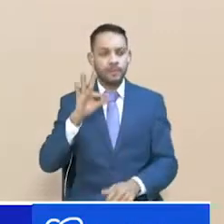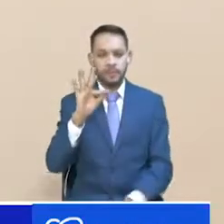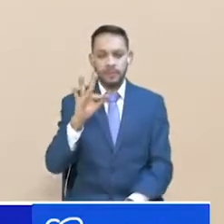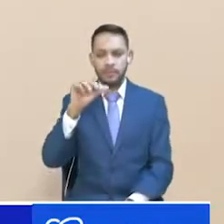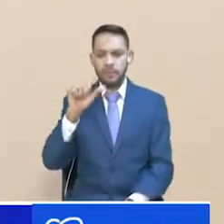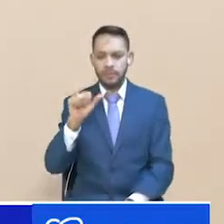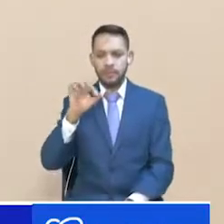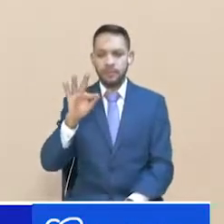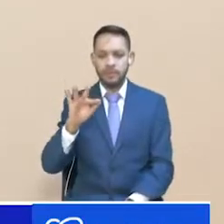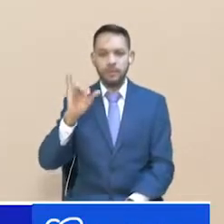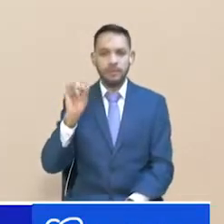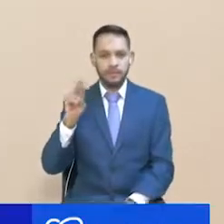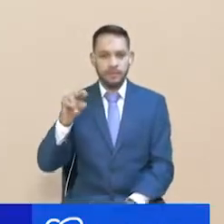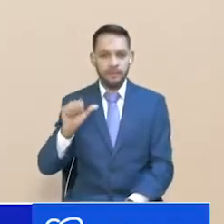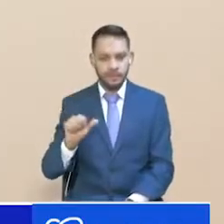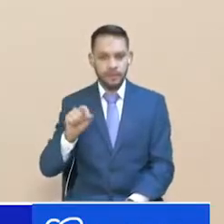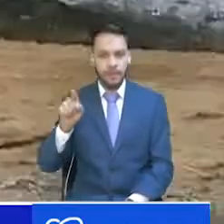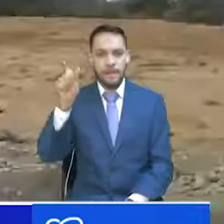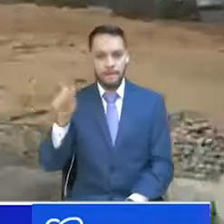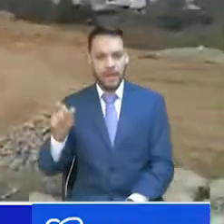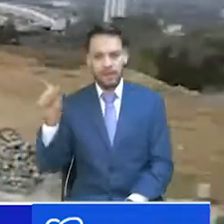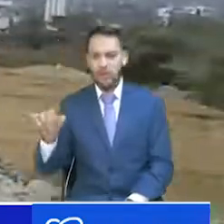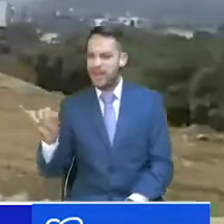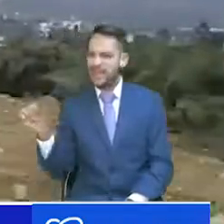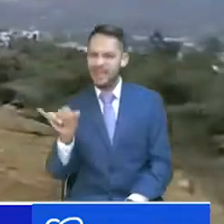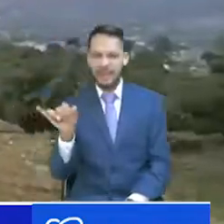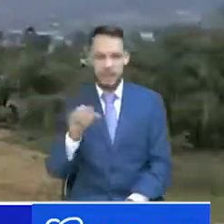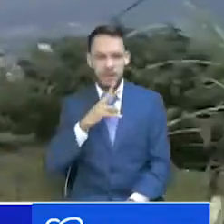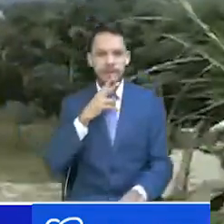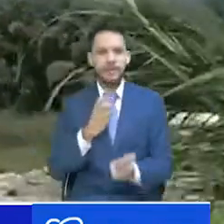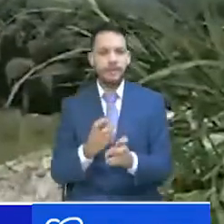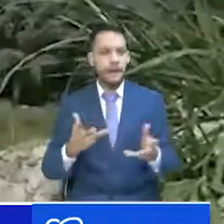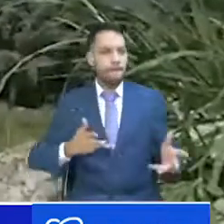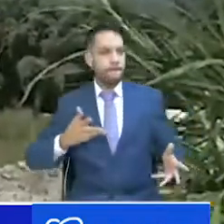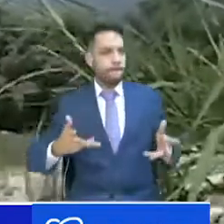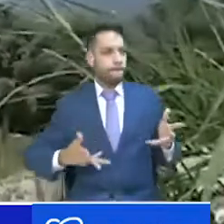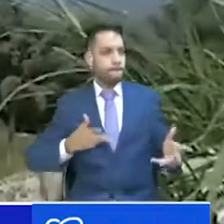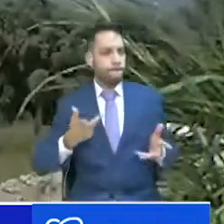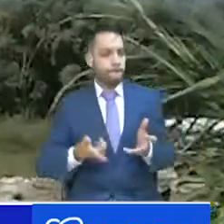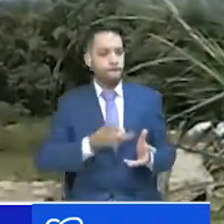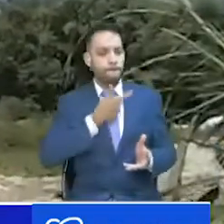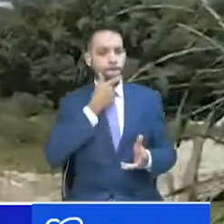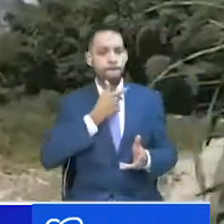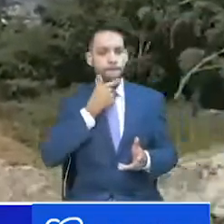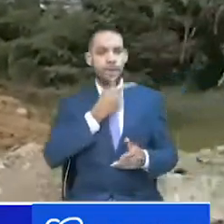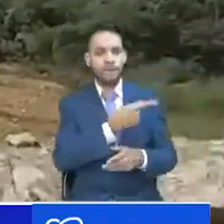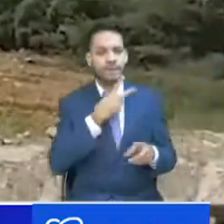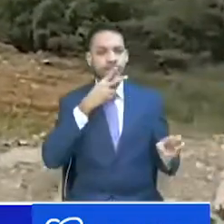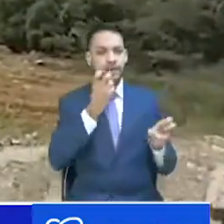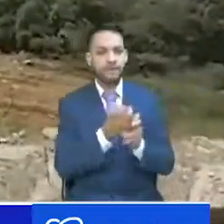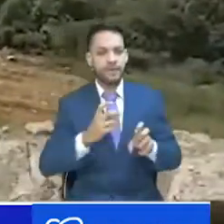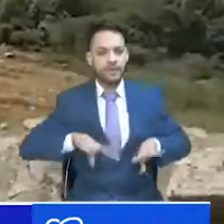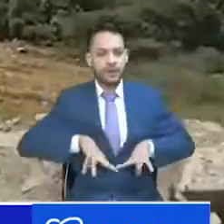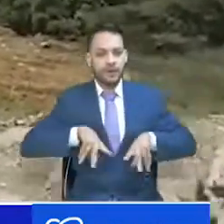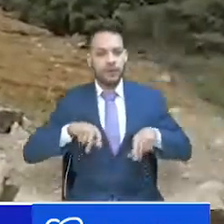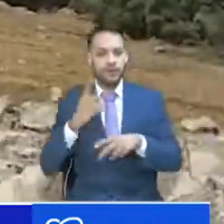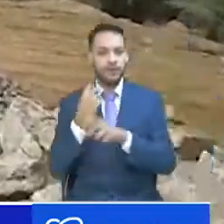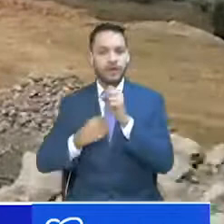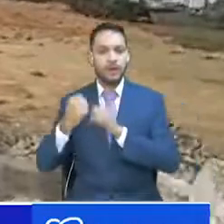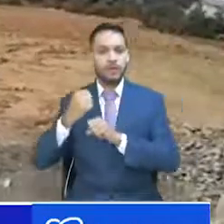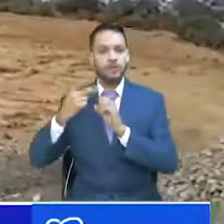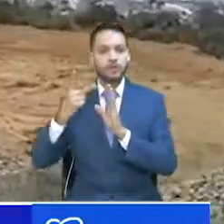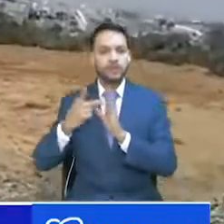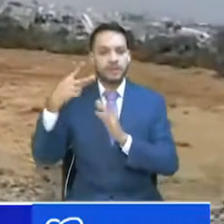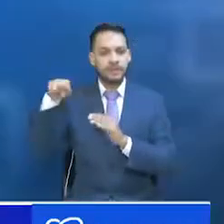apenas una de las decenas de personas presuntamente afectadas por la constructora casa maestra en 2017 firmó una